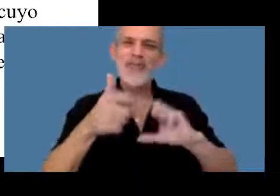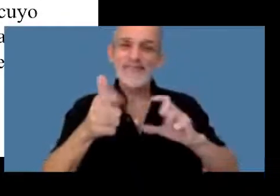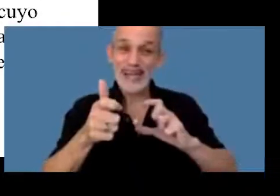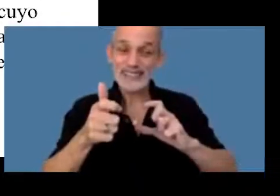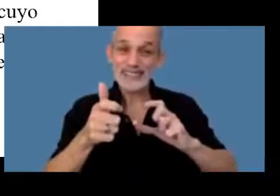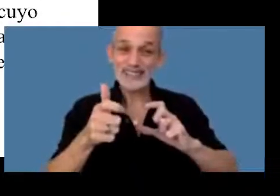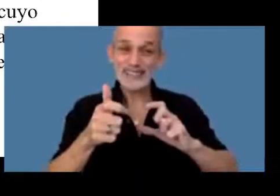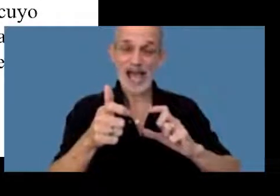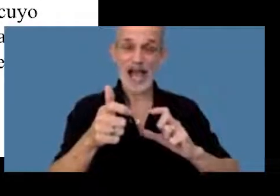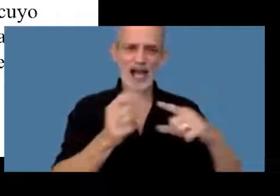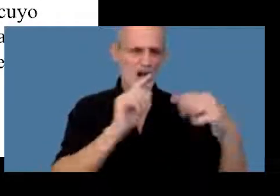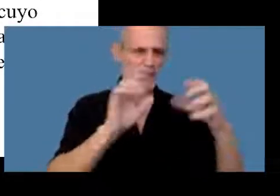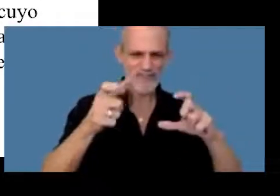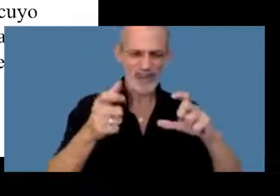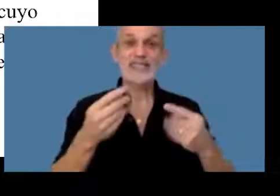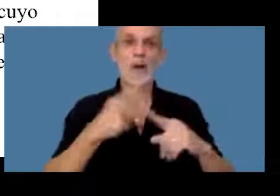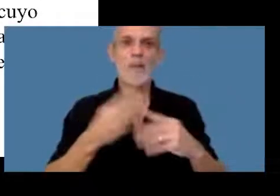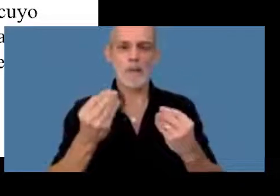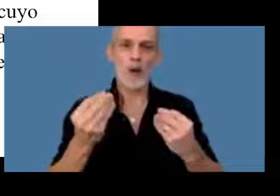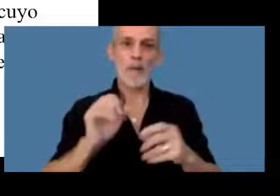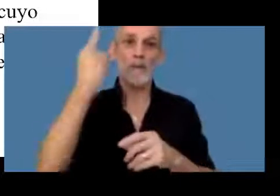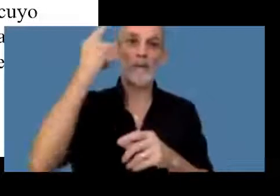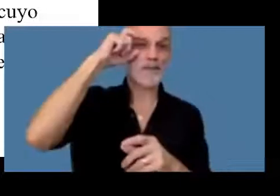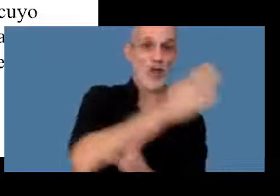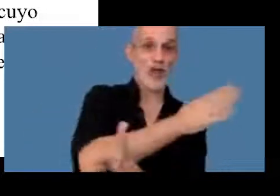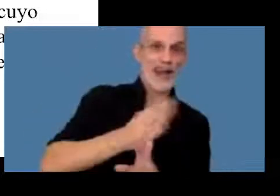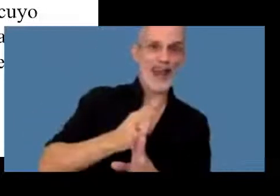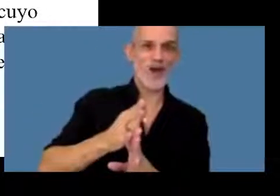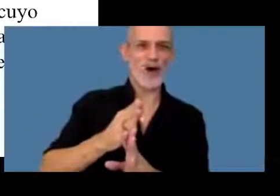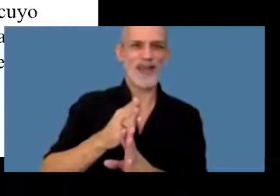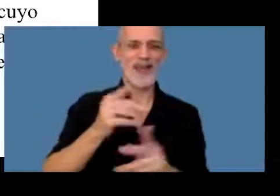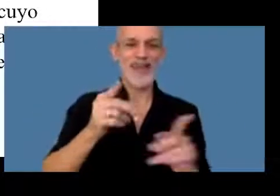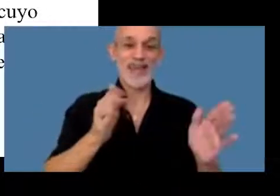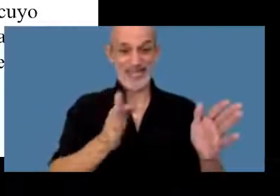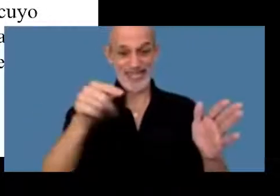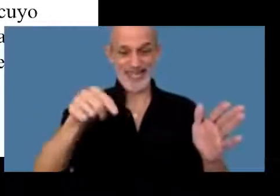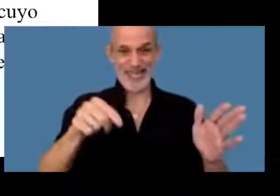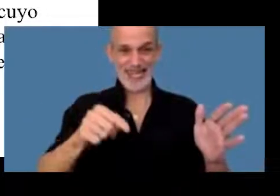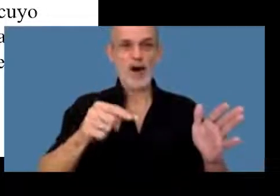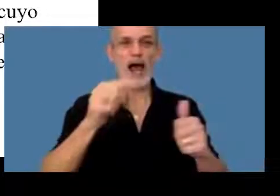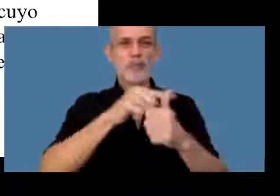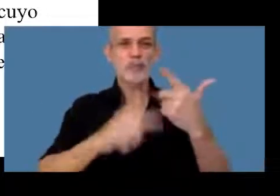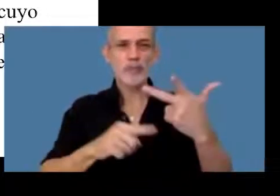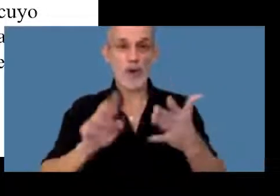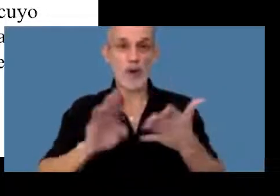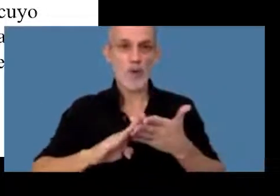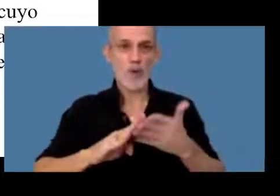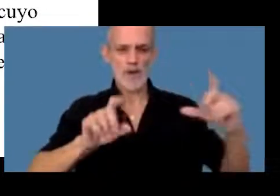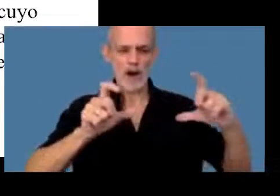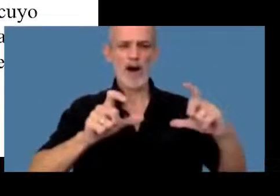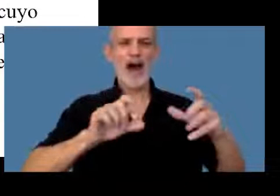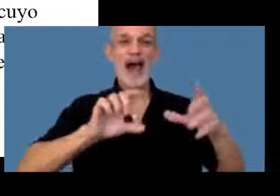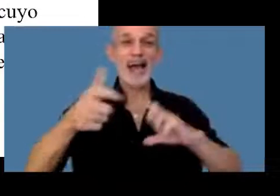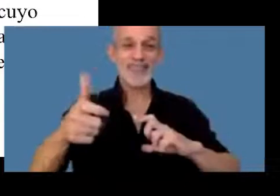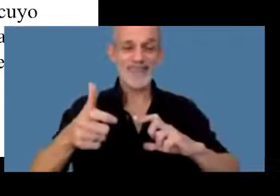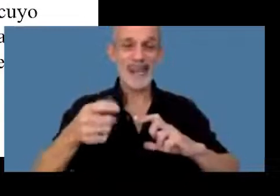se hubiera generado entre el 1 de enero y el mes inmediato anterior a la categorización, nos aclara que se va a